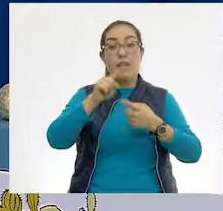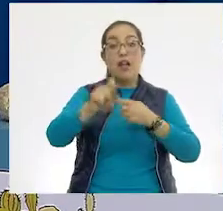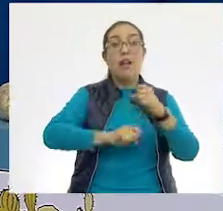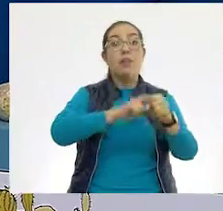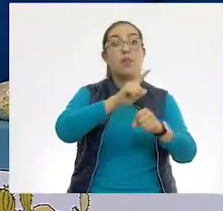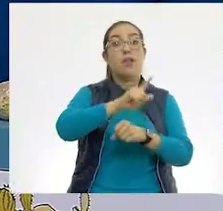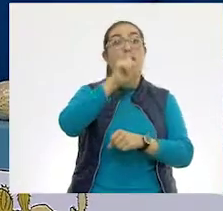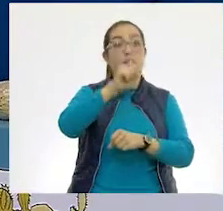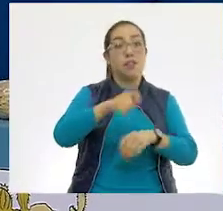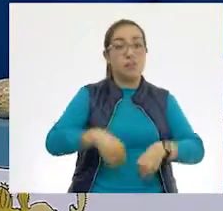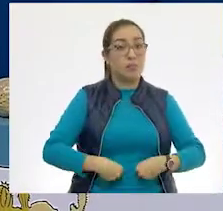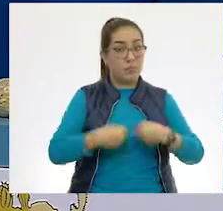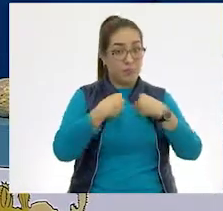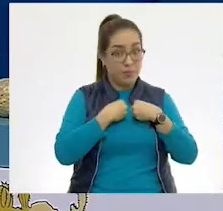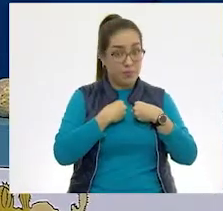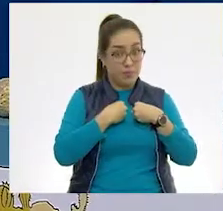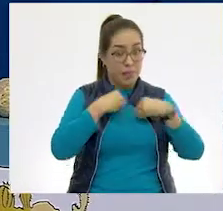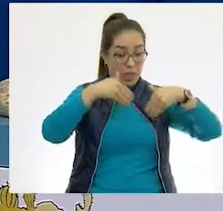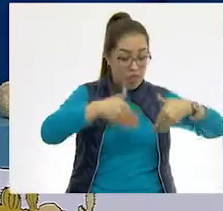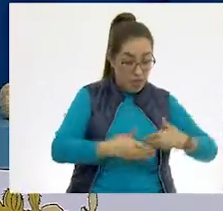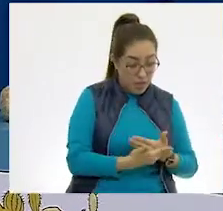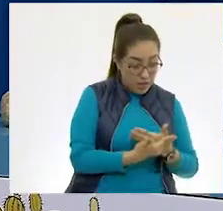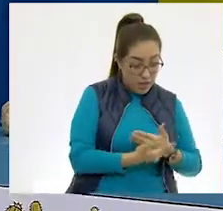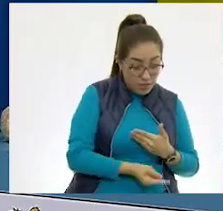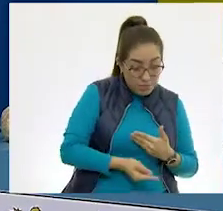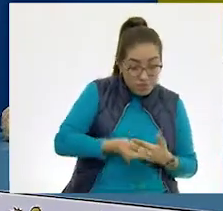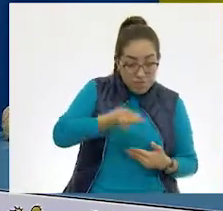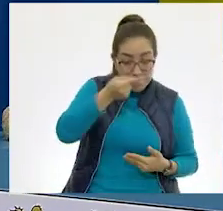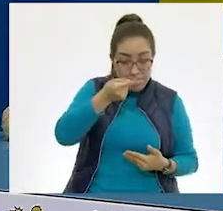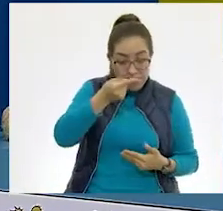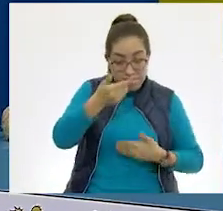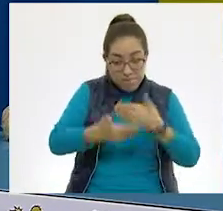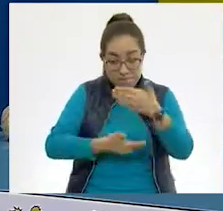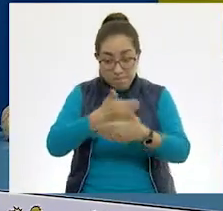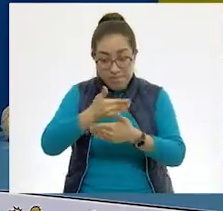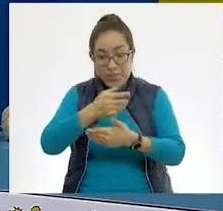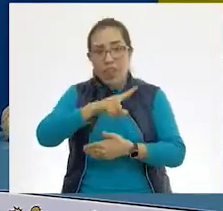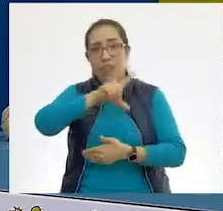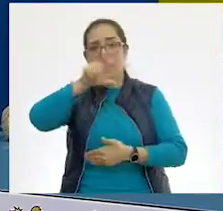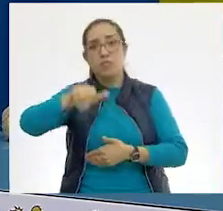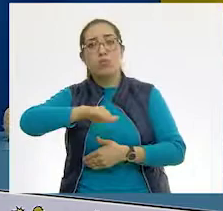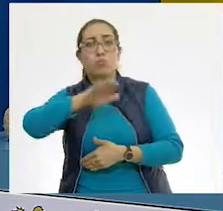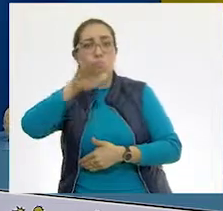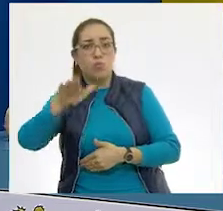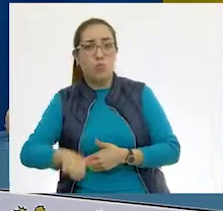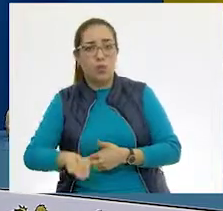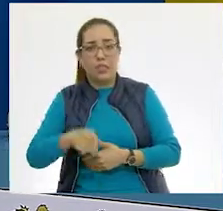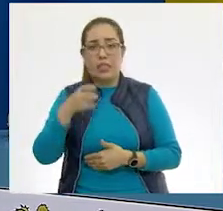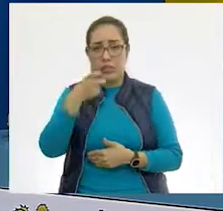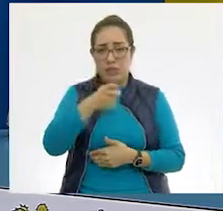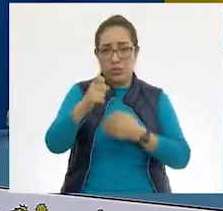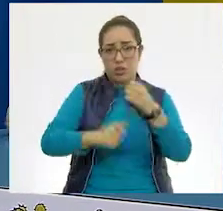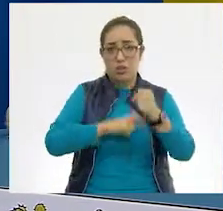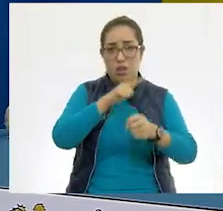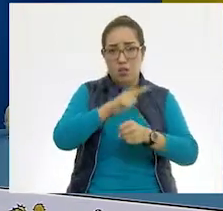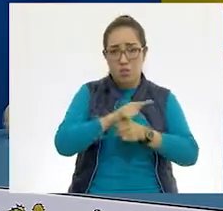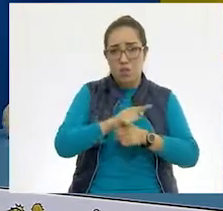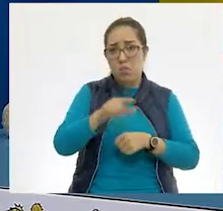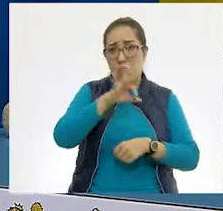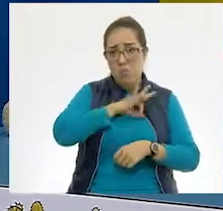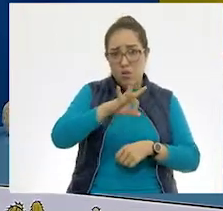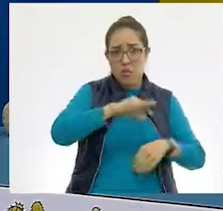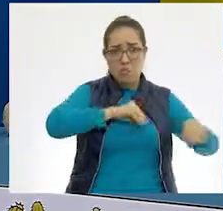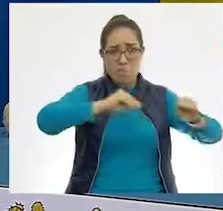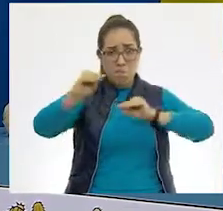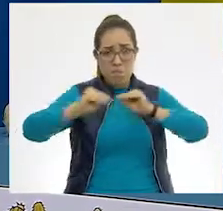seres vivos que nacen, crecen, se reproducen y mueren. Y que pueden desplazarse, y algunos se